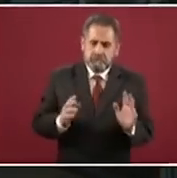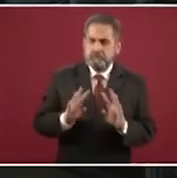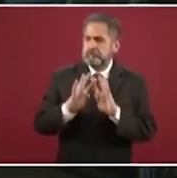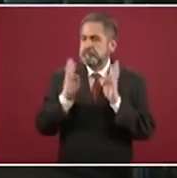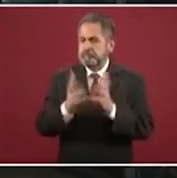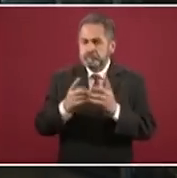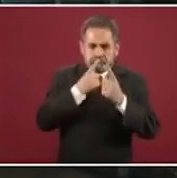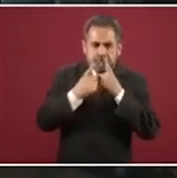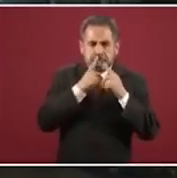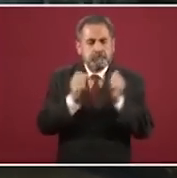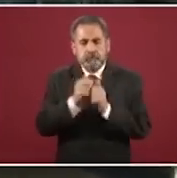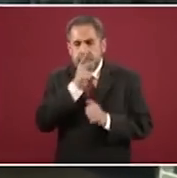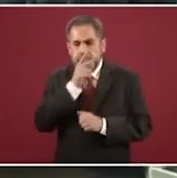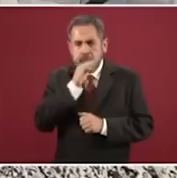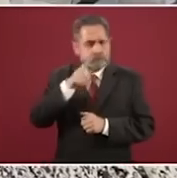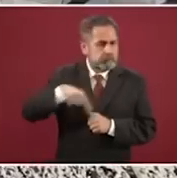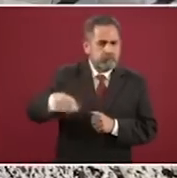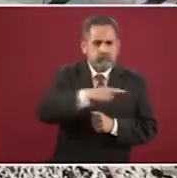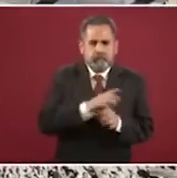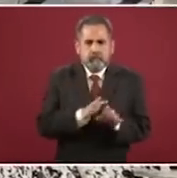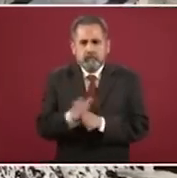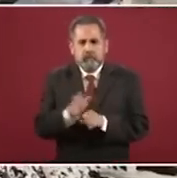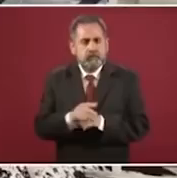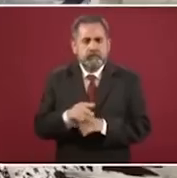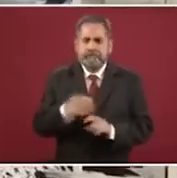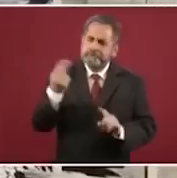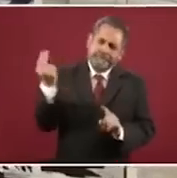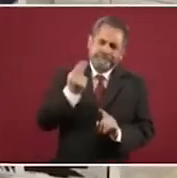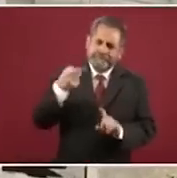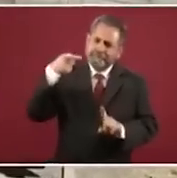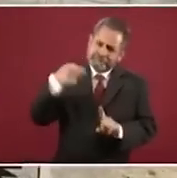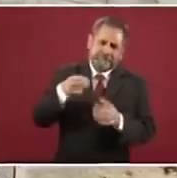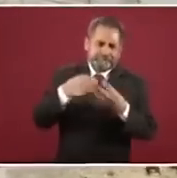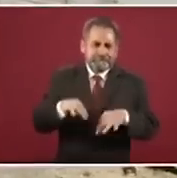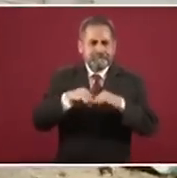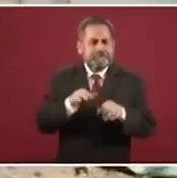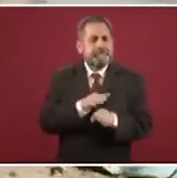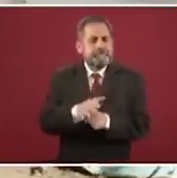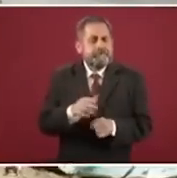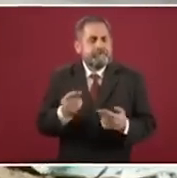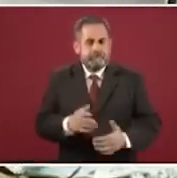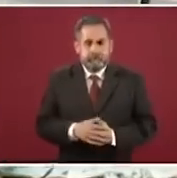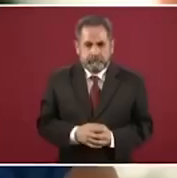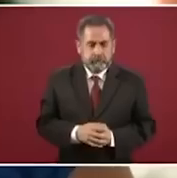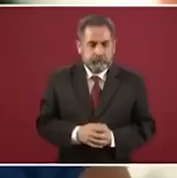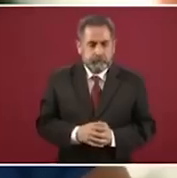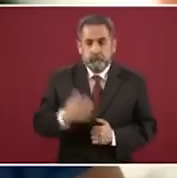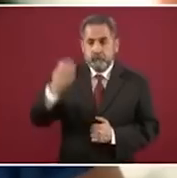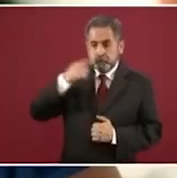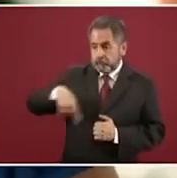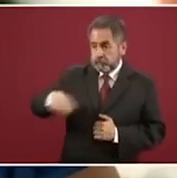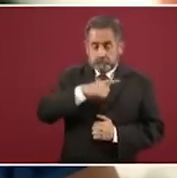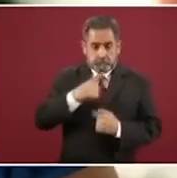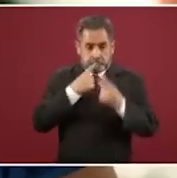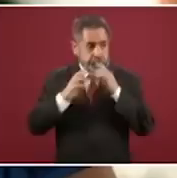asamblea de padres de familia que cuál es el más prioritario, qué es lo que más se necesita acá en la escuela. Cuando se hizo la asamblea dijeron que